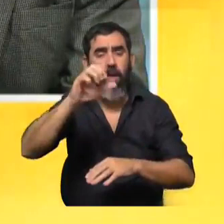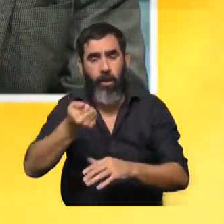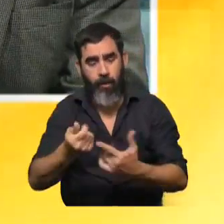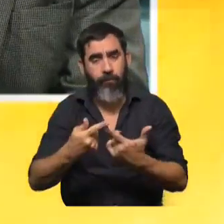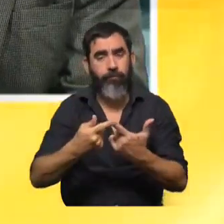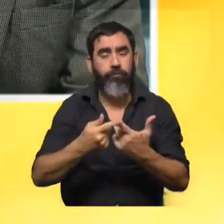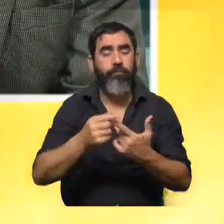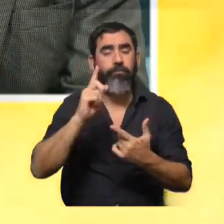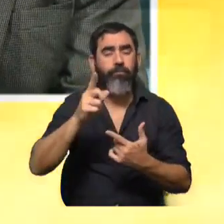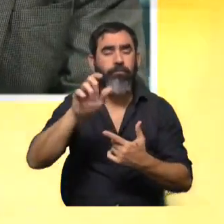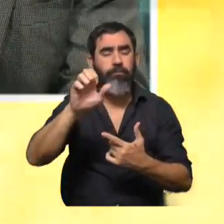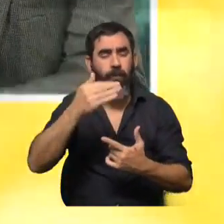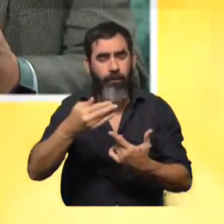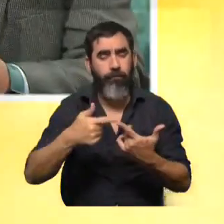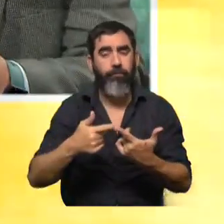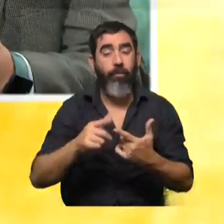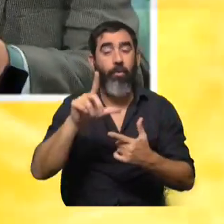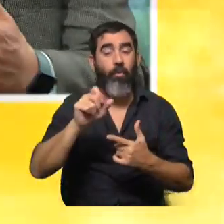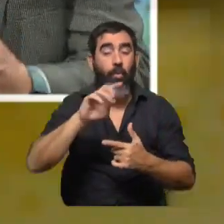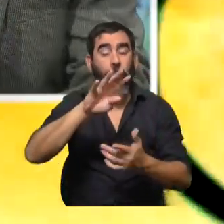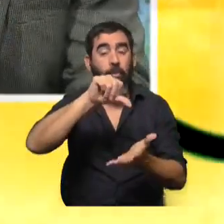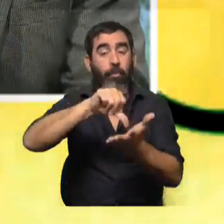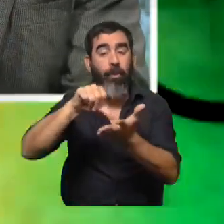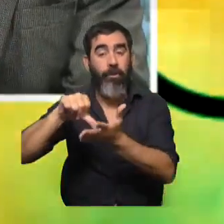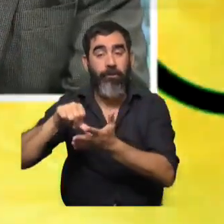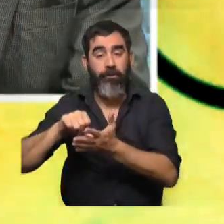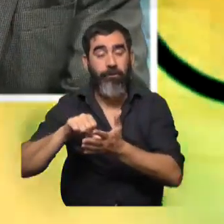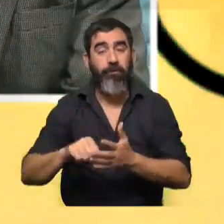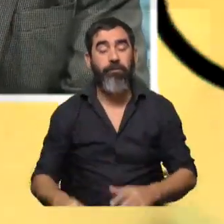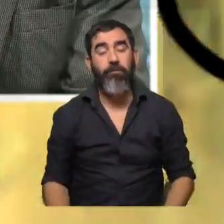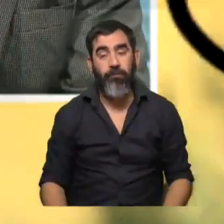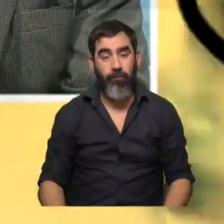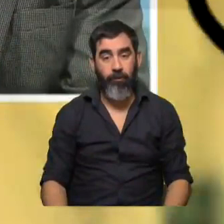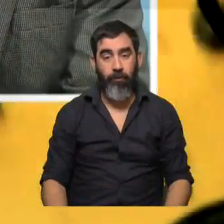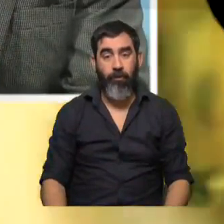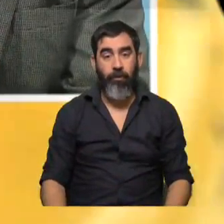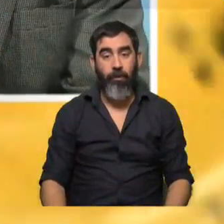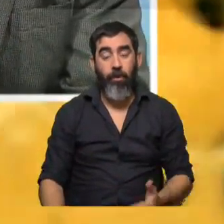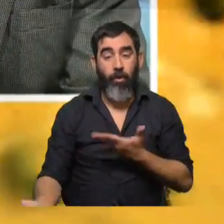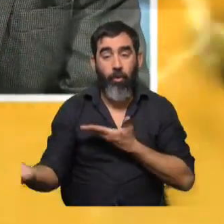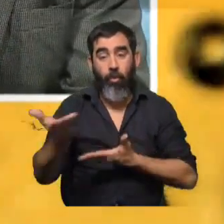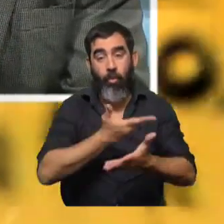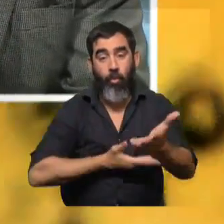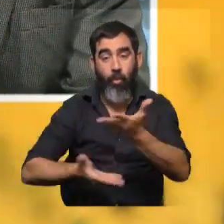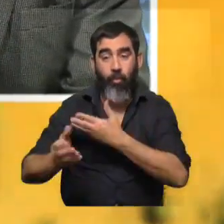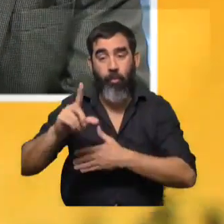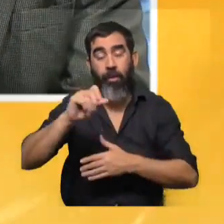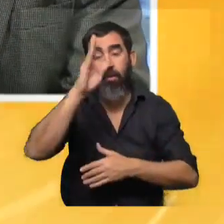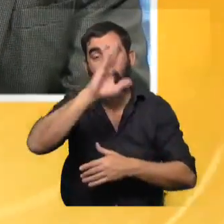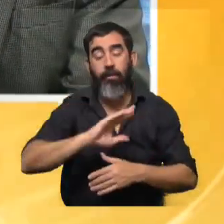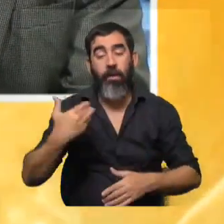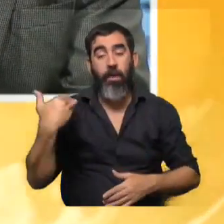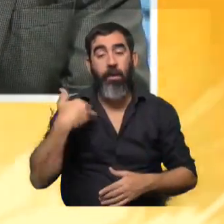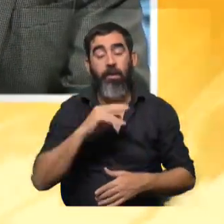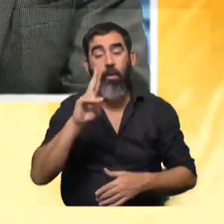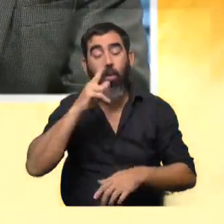el GEF, bueno, obviamente los 4 países que compartimos este recurso, Brasil, Argentina, Uruguay